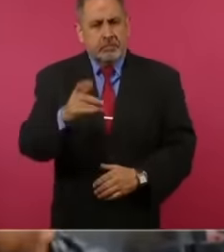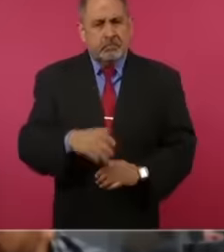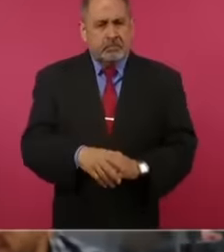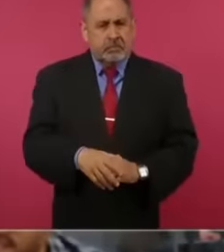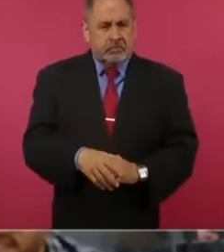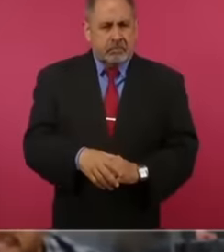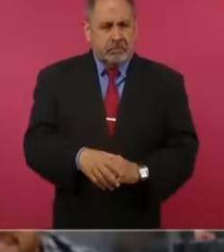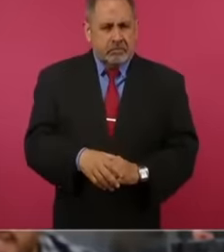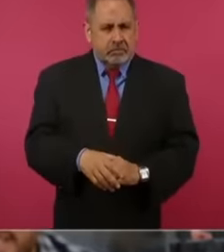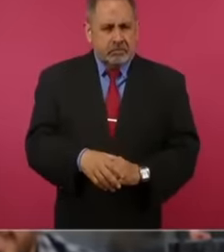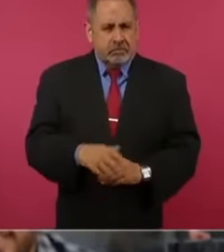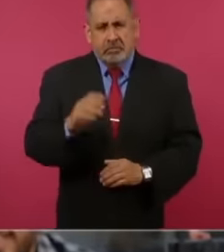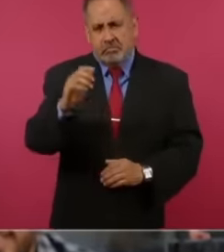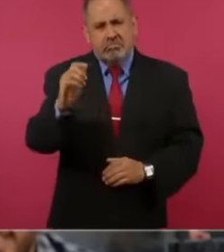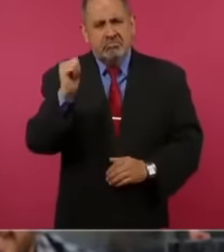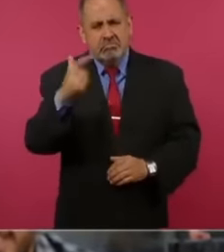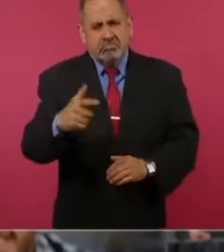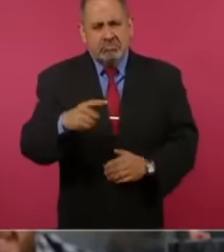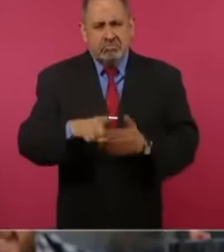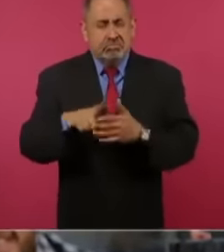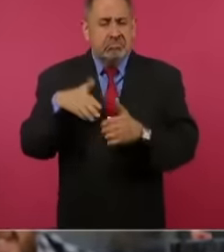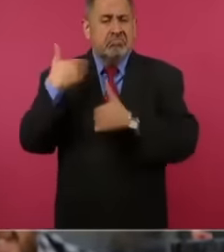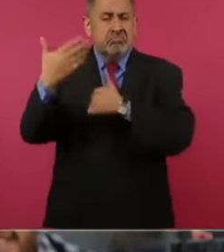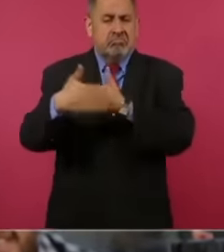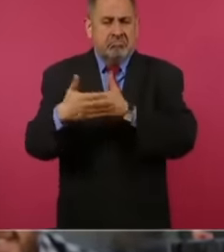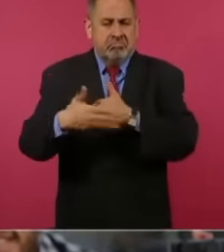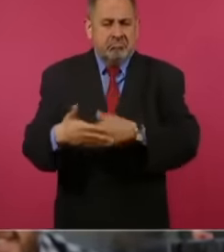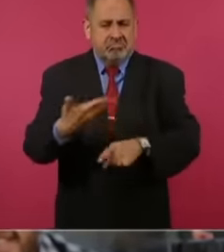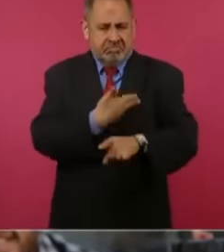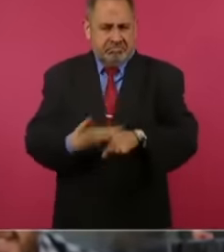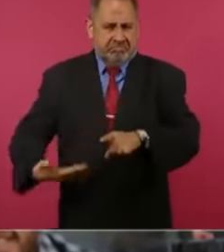algo tendría que hacer la candidata, la próxima presidenta,